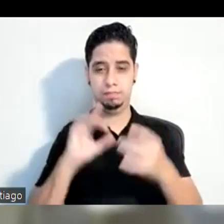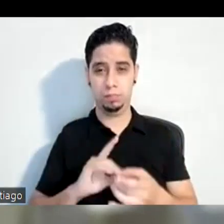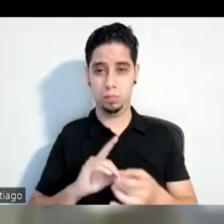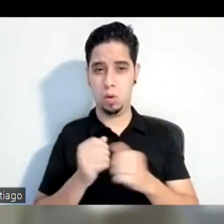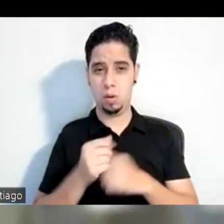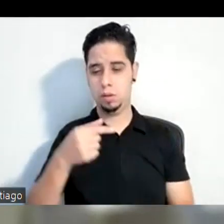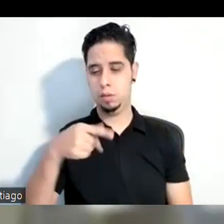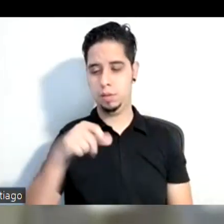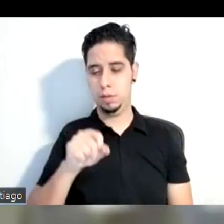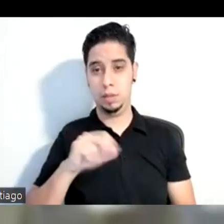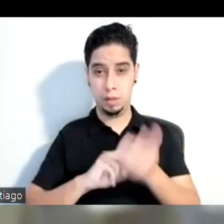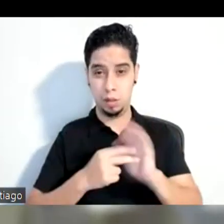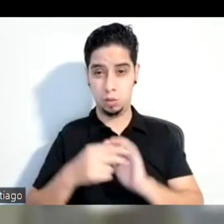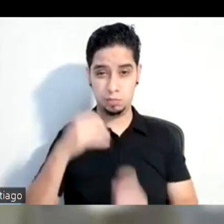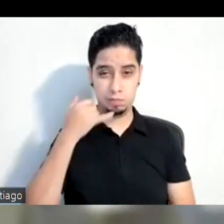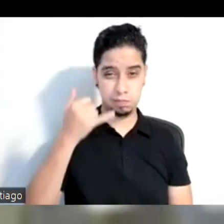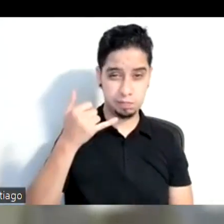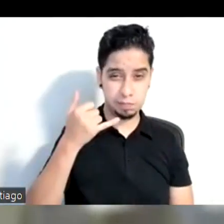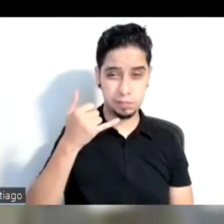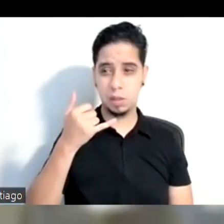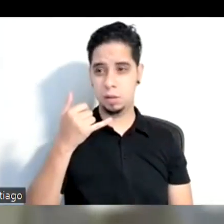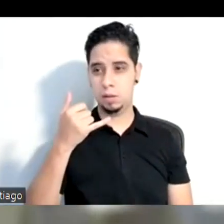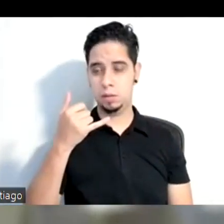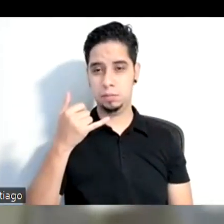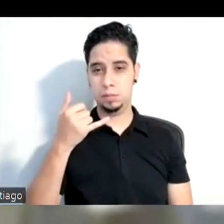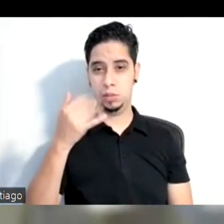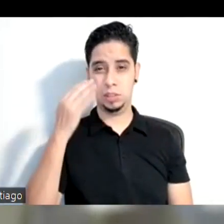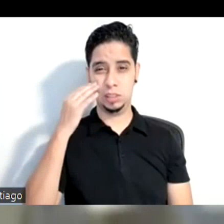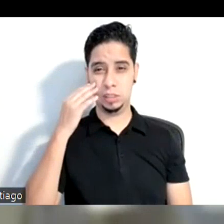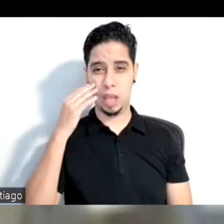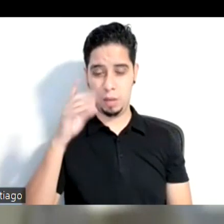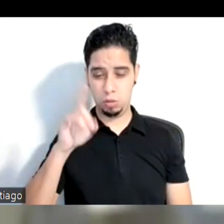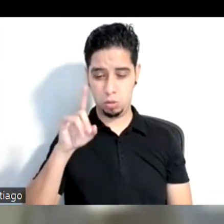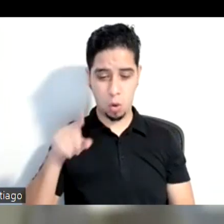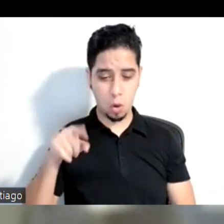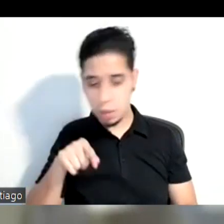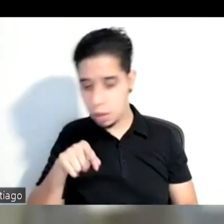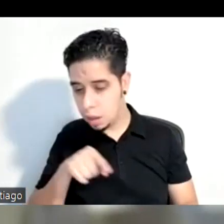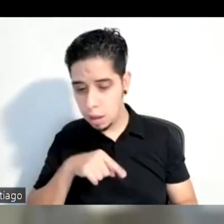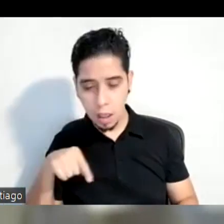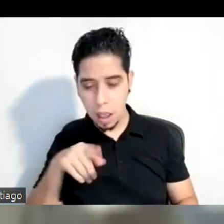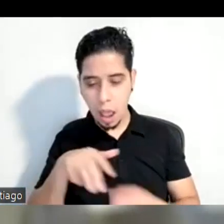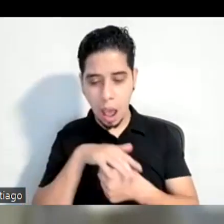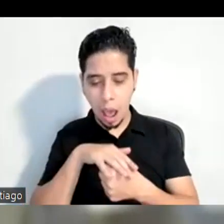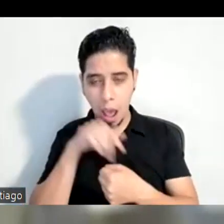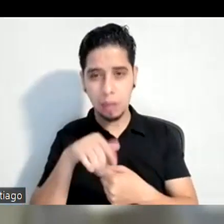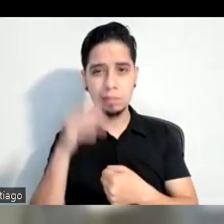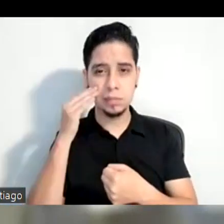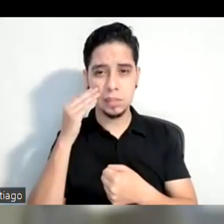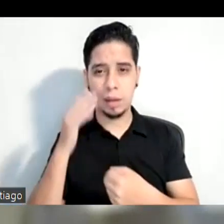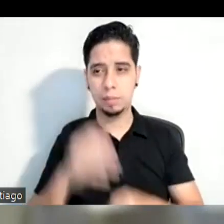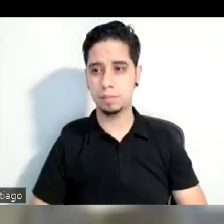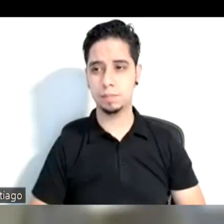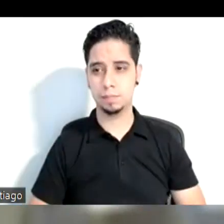ejemplo, cuando tú llamas del celular, pues al conectarse con el celular y triangulan las antenas, y se sabe dónde está la persona,